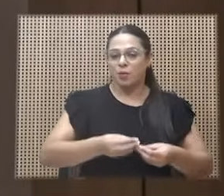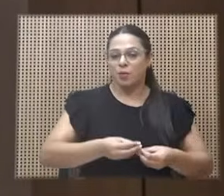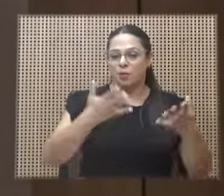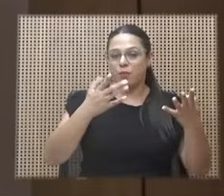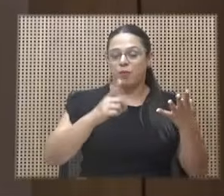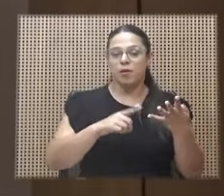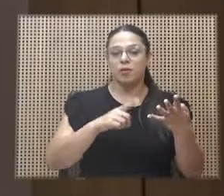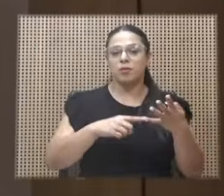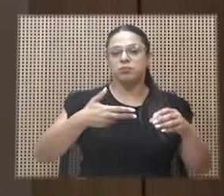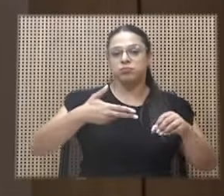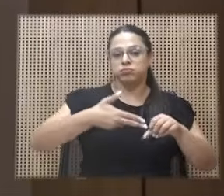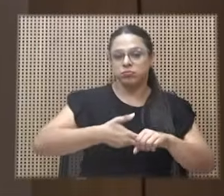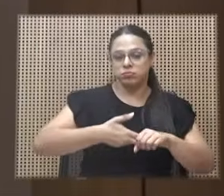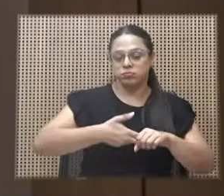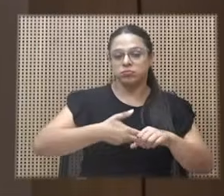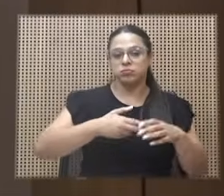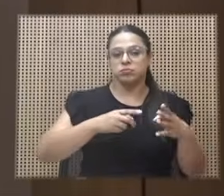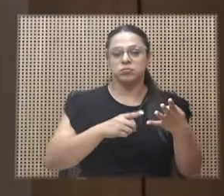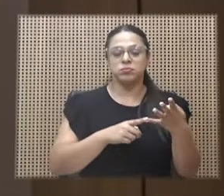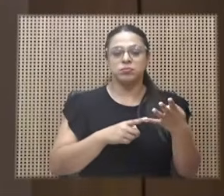oleoductos.